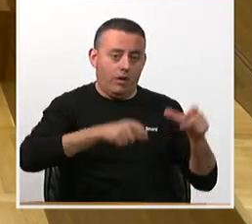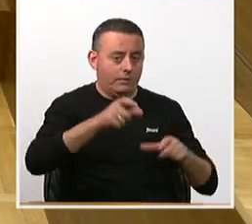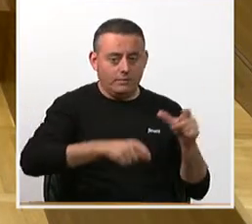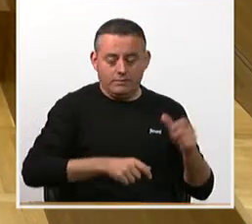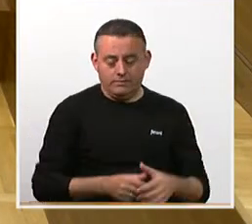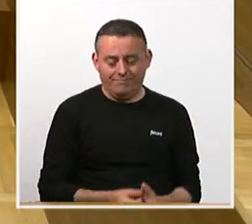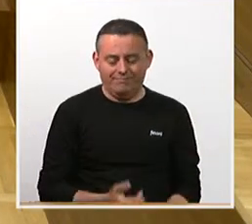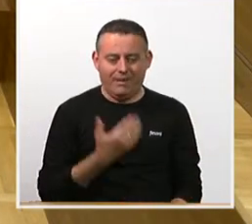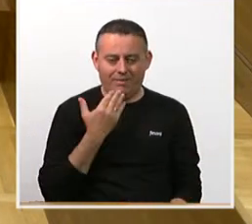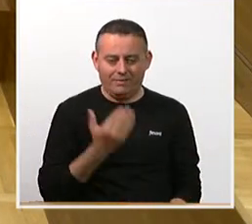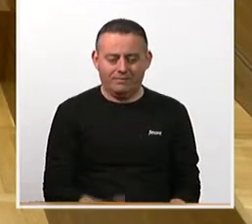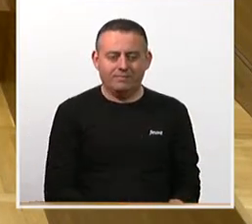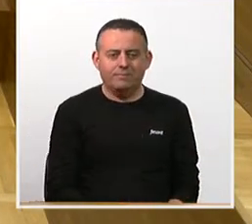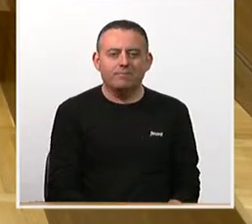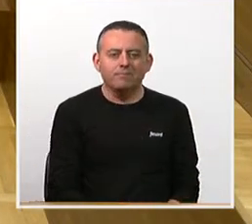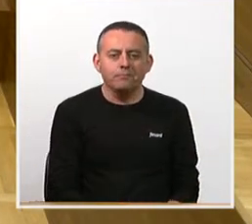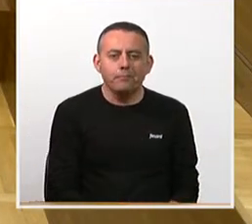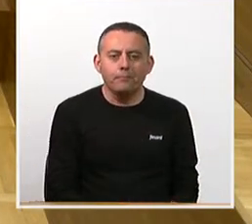Gómez